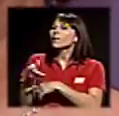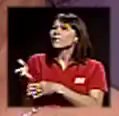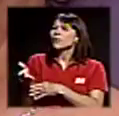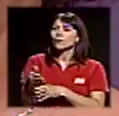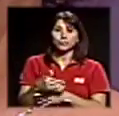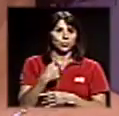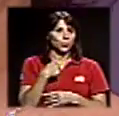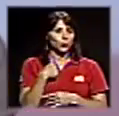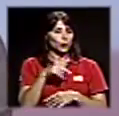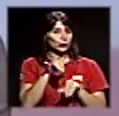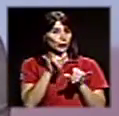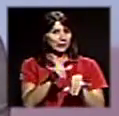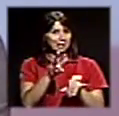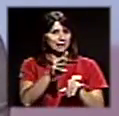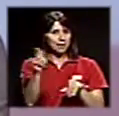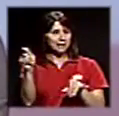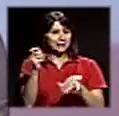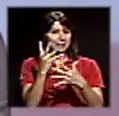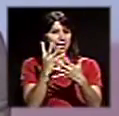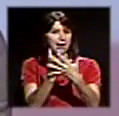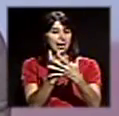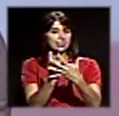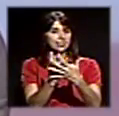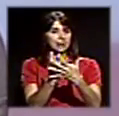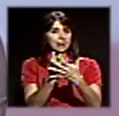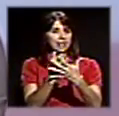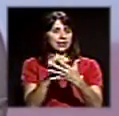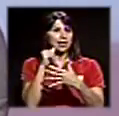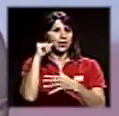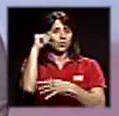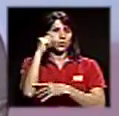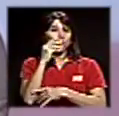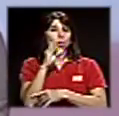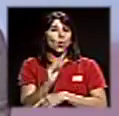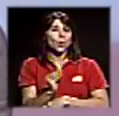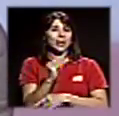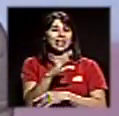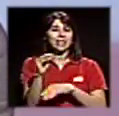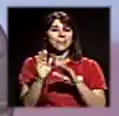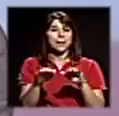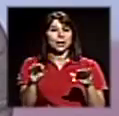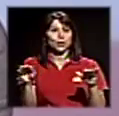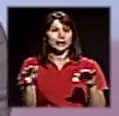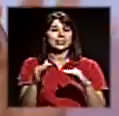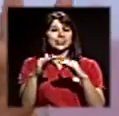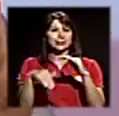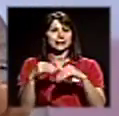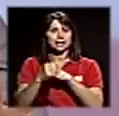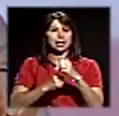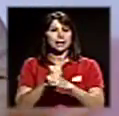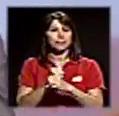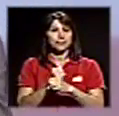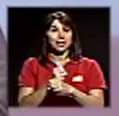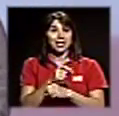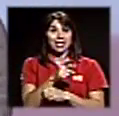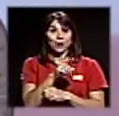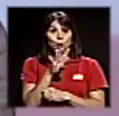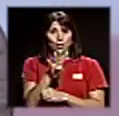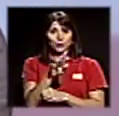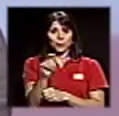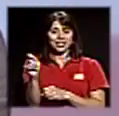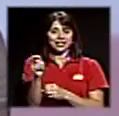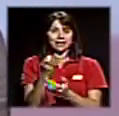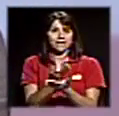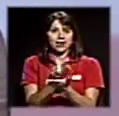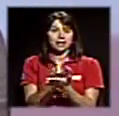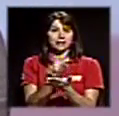estuve 6 meses en la cárcel de adulto joven y menores, ¿sí? De los cuales 4 de esos meses eran